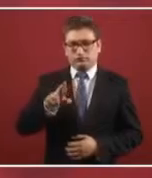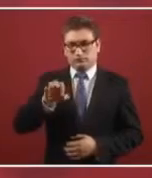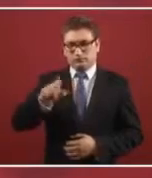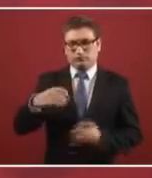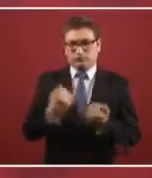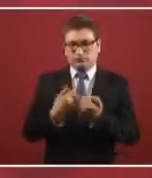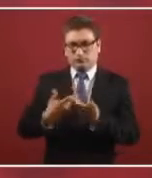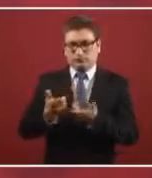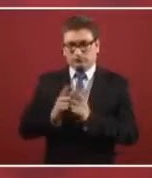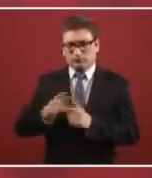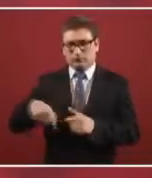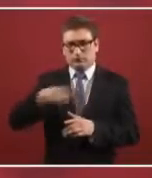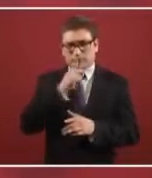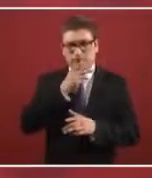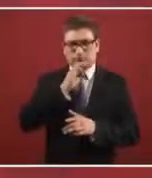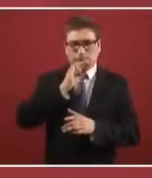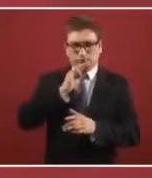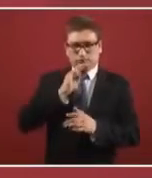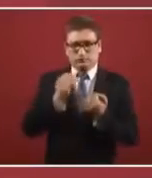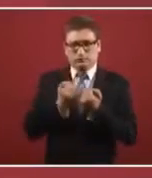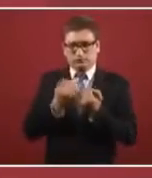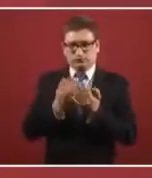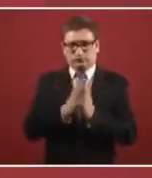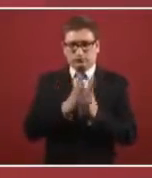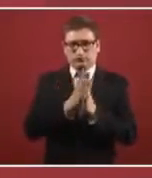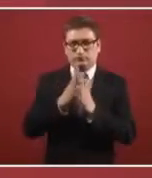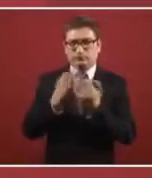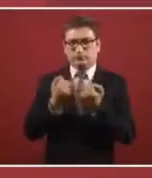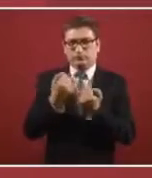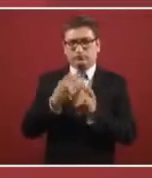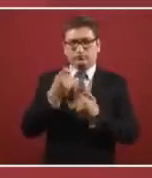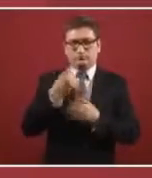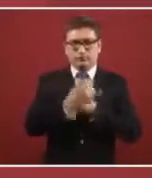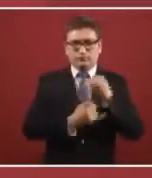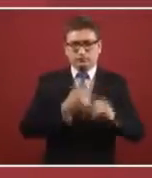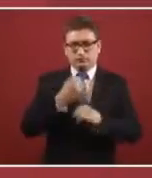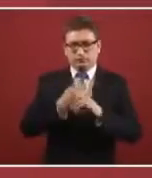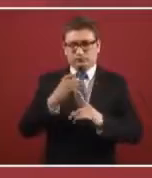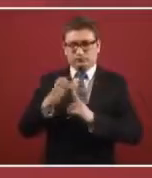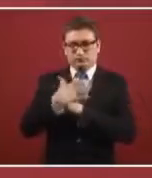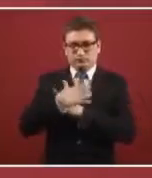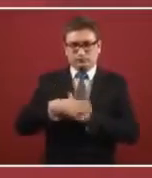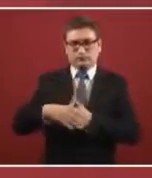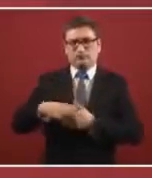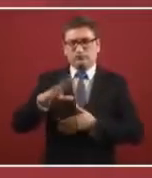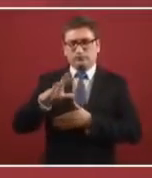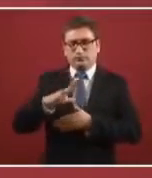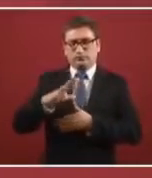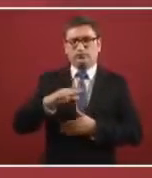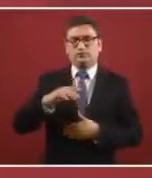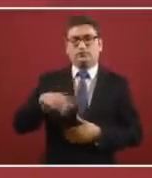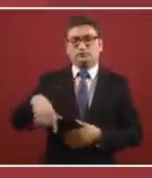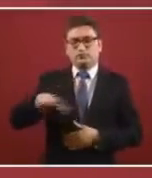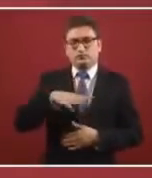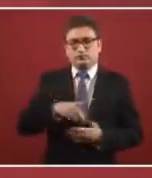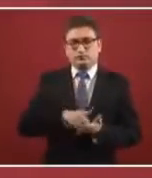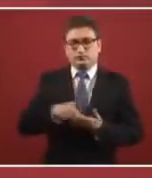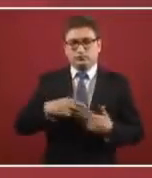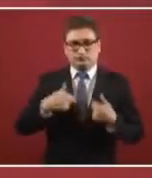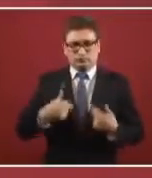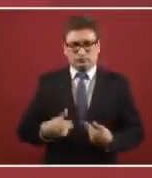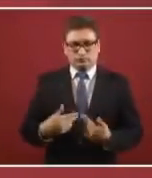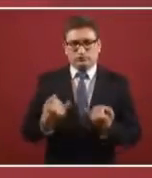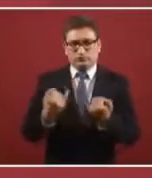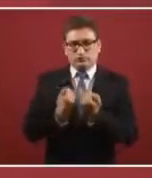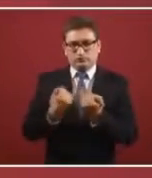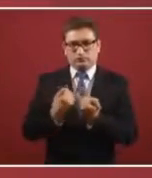padres work y in madres de conjunction, familia, their y own organismos parents de and cooperación internacional como la Comisión mothers and fathers, Interamericana de Derechos Humanos and y the la Oficina de Human Alta Rights,